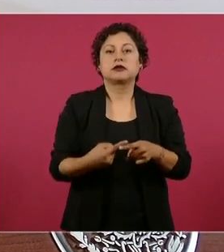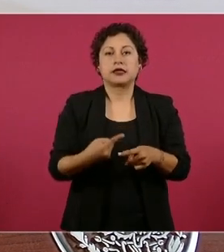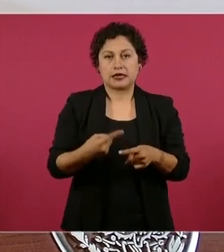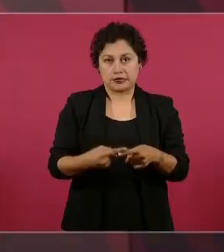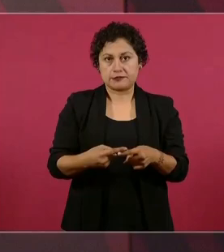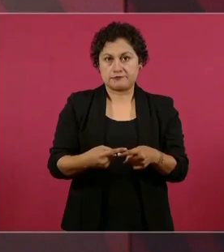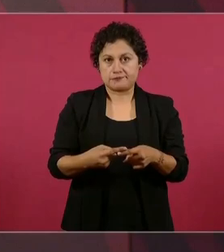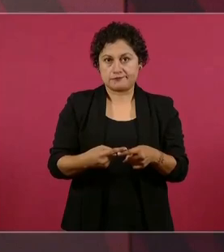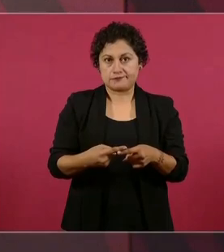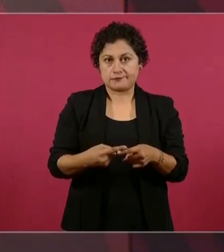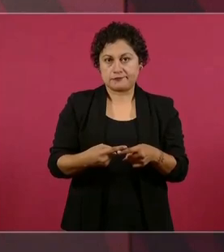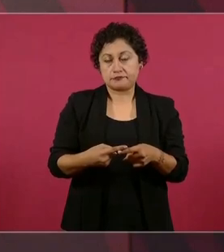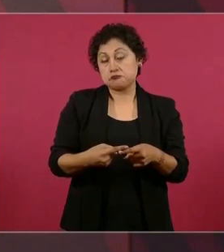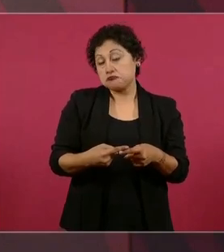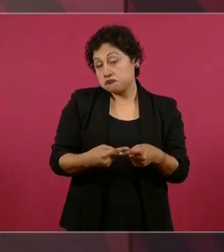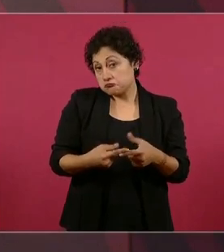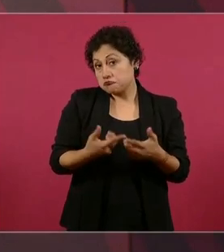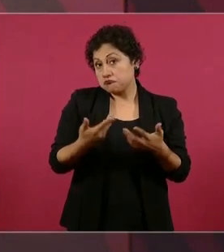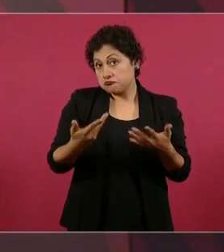Y